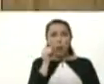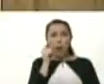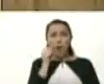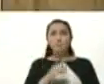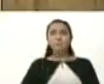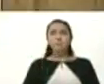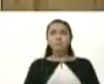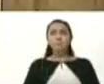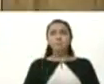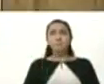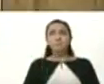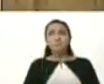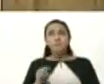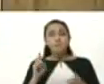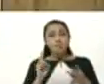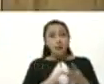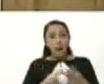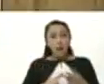Tercero,